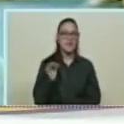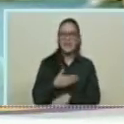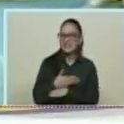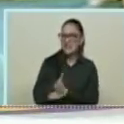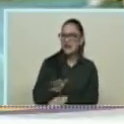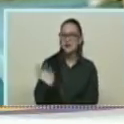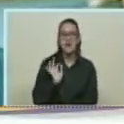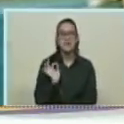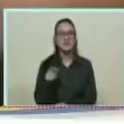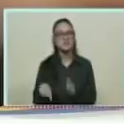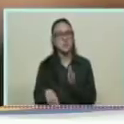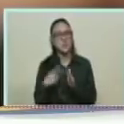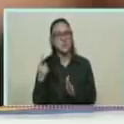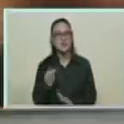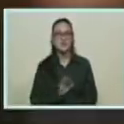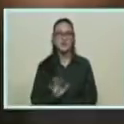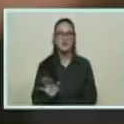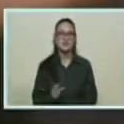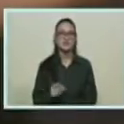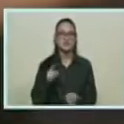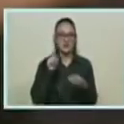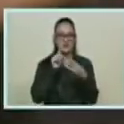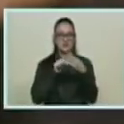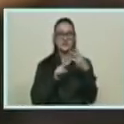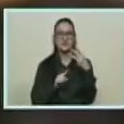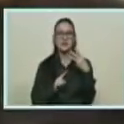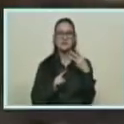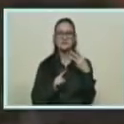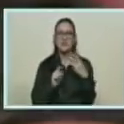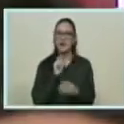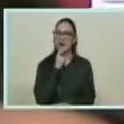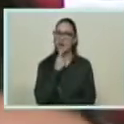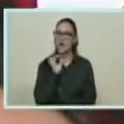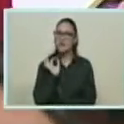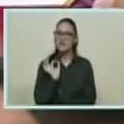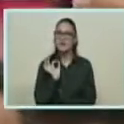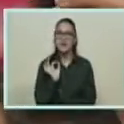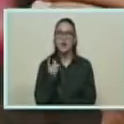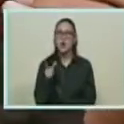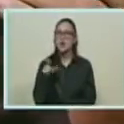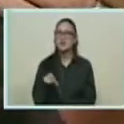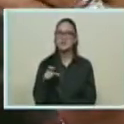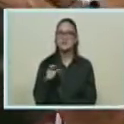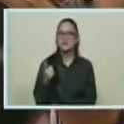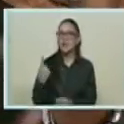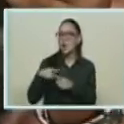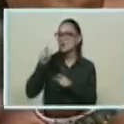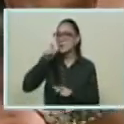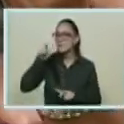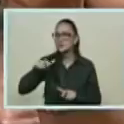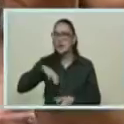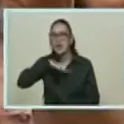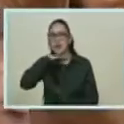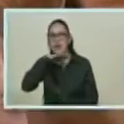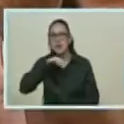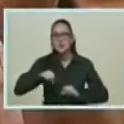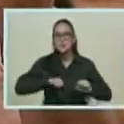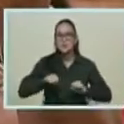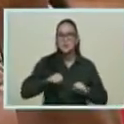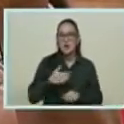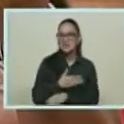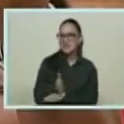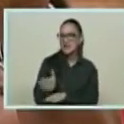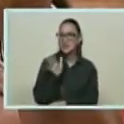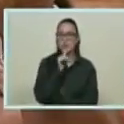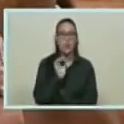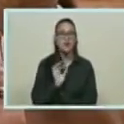retardos. Tres cosas claves, Erika. Sin intermediarios, sin gestores y sin retardo.